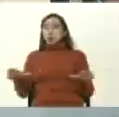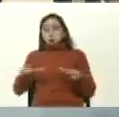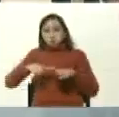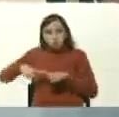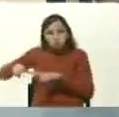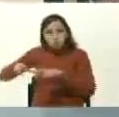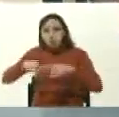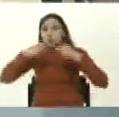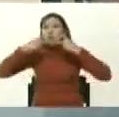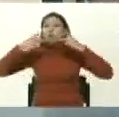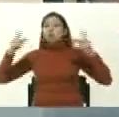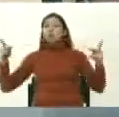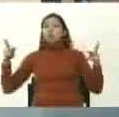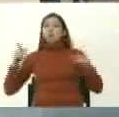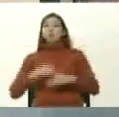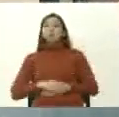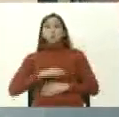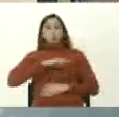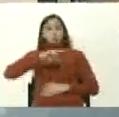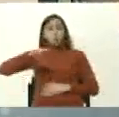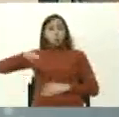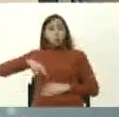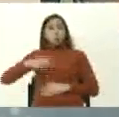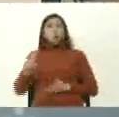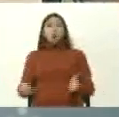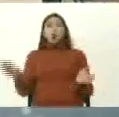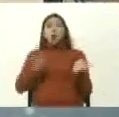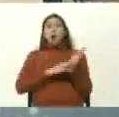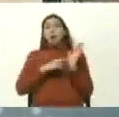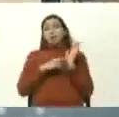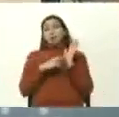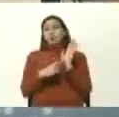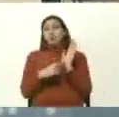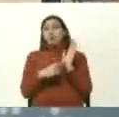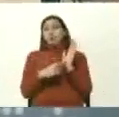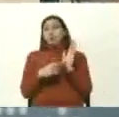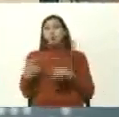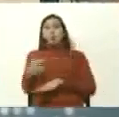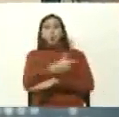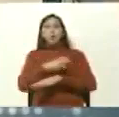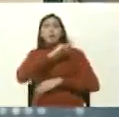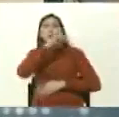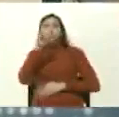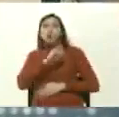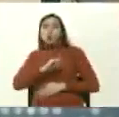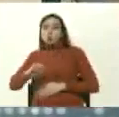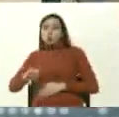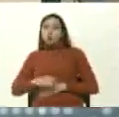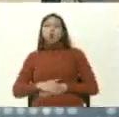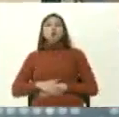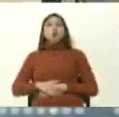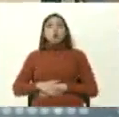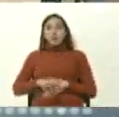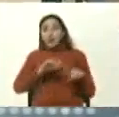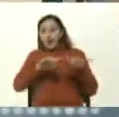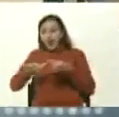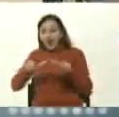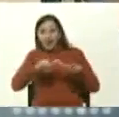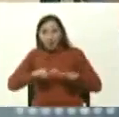que, bueno, nosotros estamos ahorita, ya vamos a volver acá, querido gobernador, en un laboratorio integral. Ya vamos a